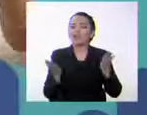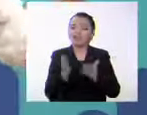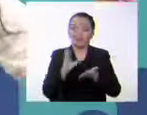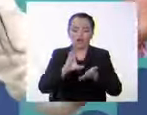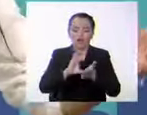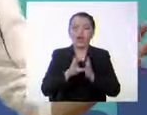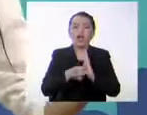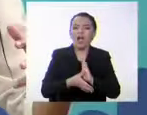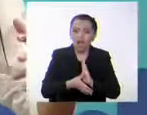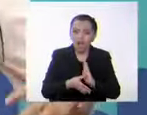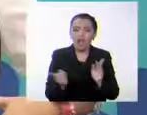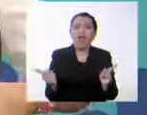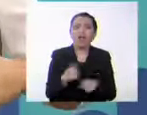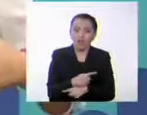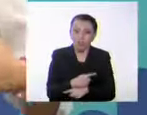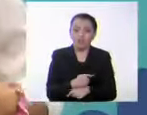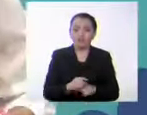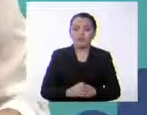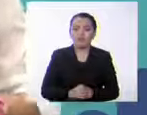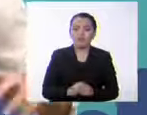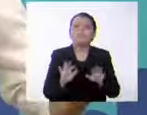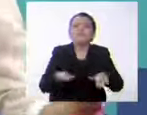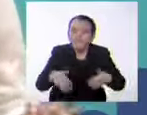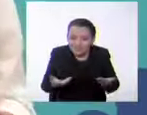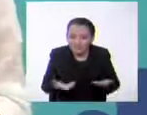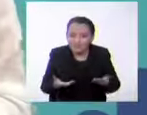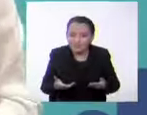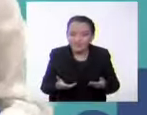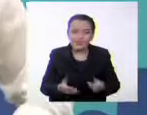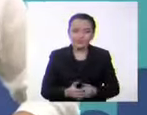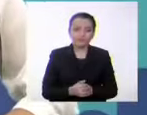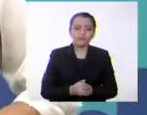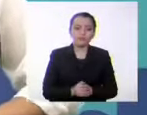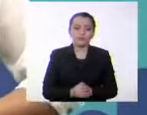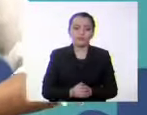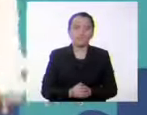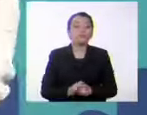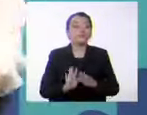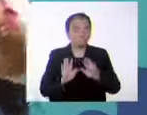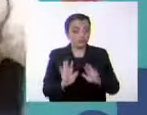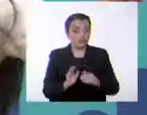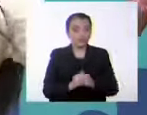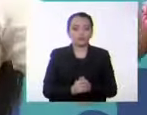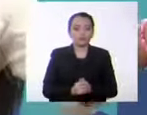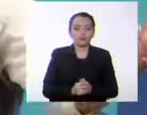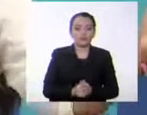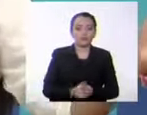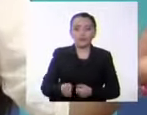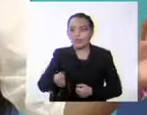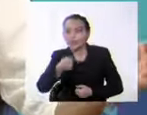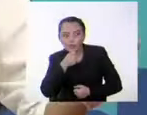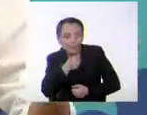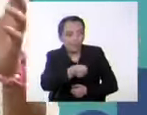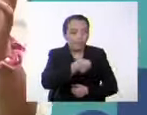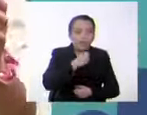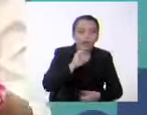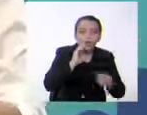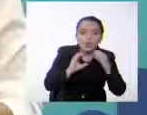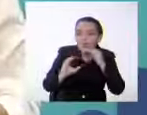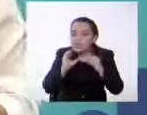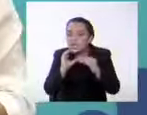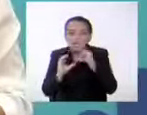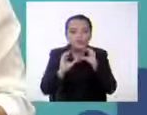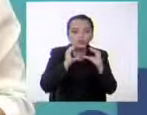con todo esto de los medios de comunicación, donde los niños y niñas están pues conectados con muchas cosas en el